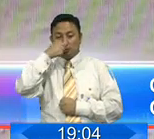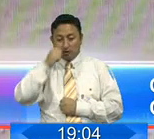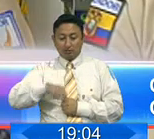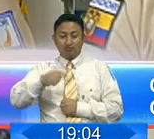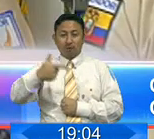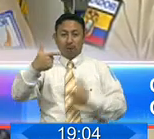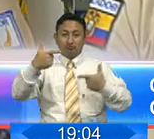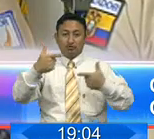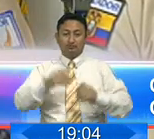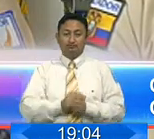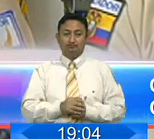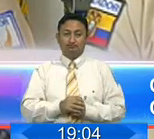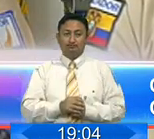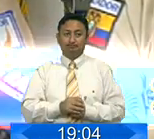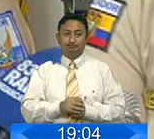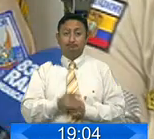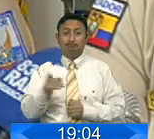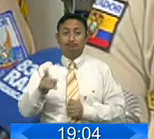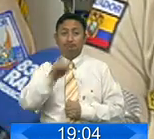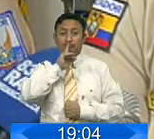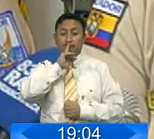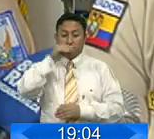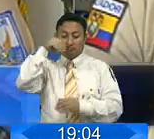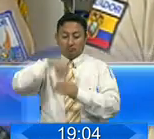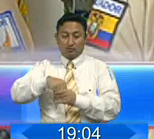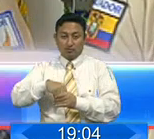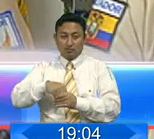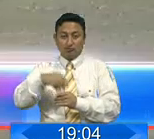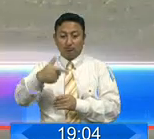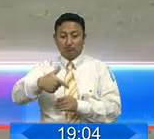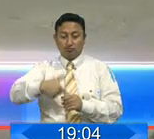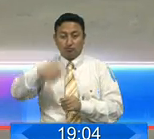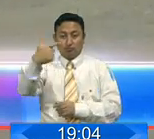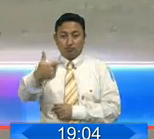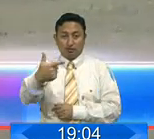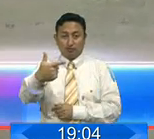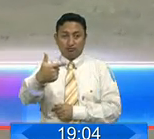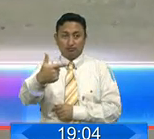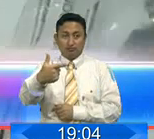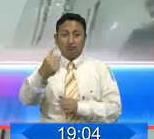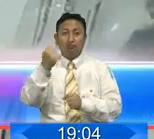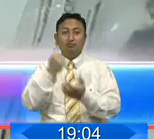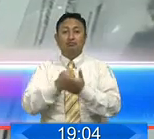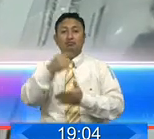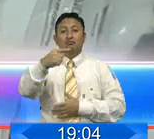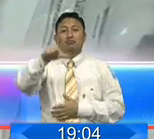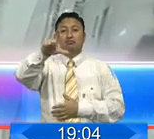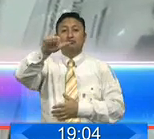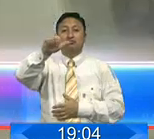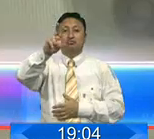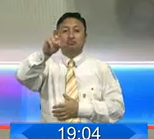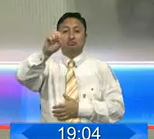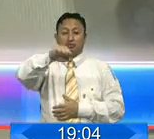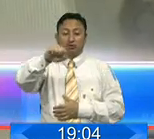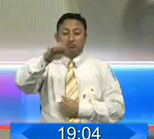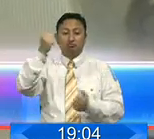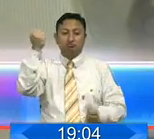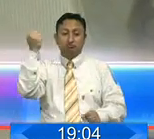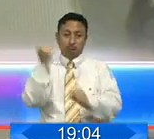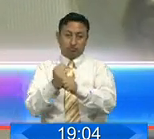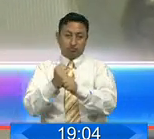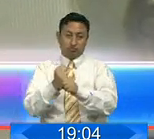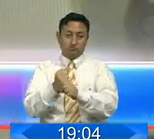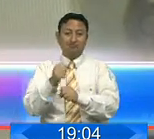de fuego. Encontramos oculta un arma de fuego tipo pistola, marca Glock, con su respectiva alimentadora y